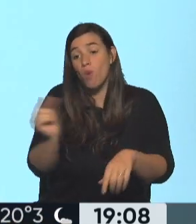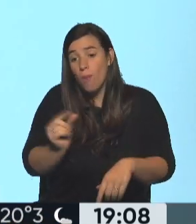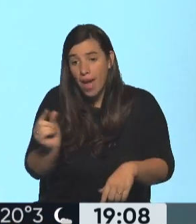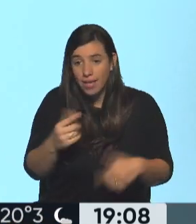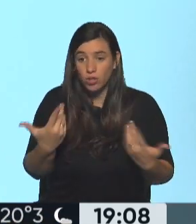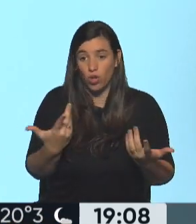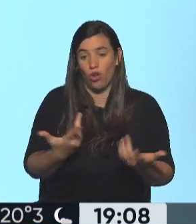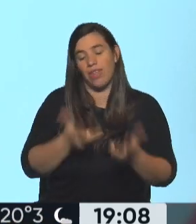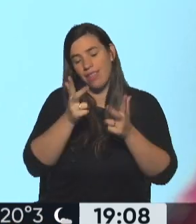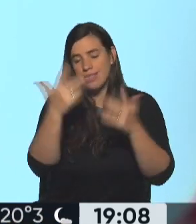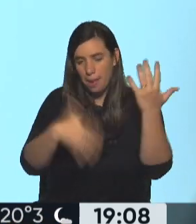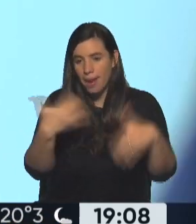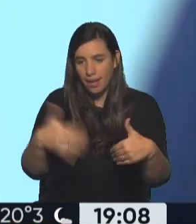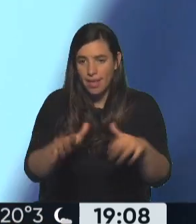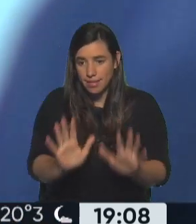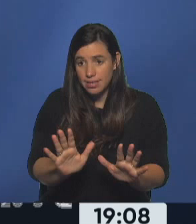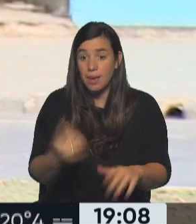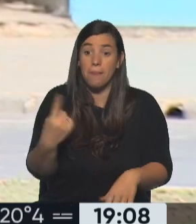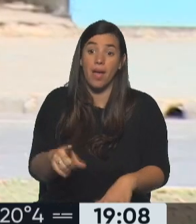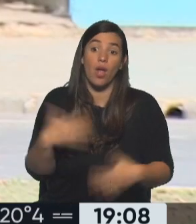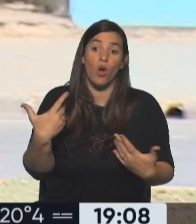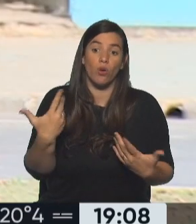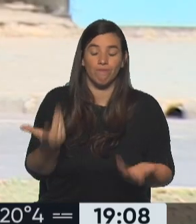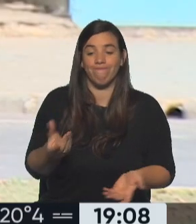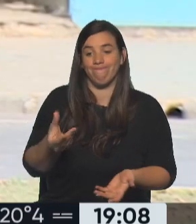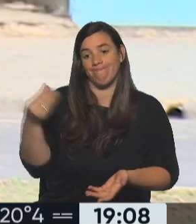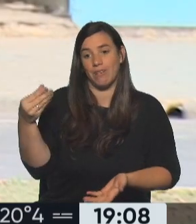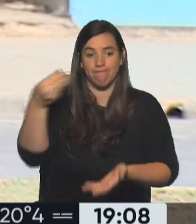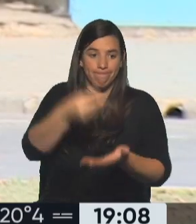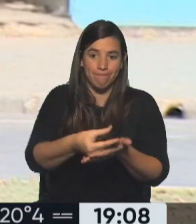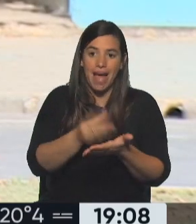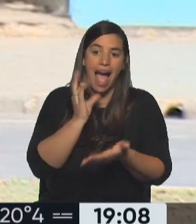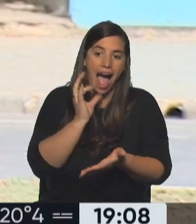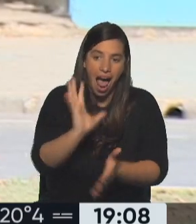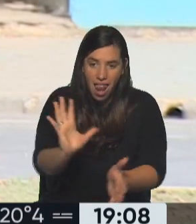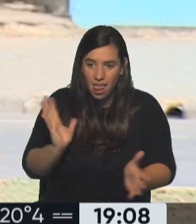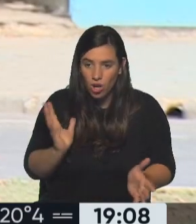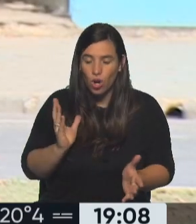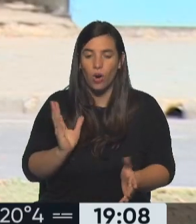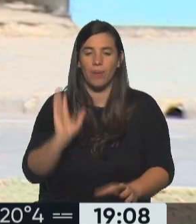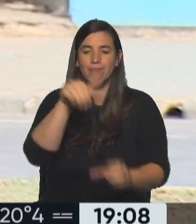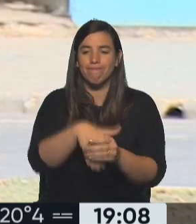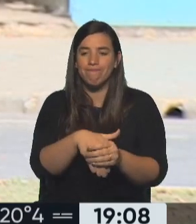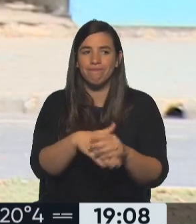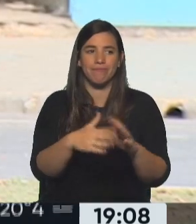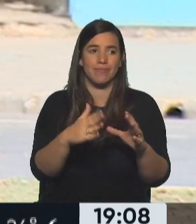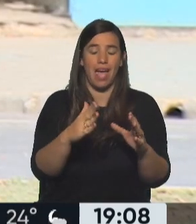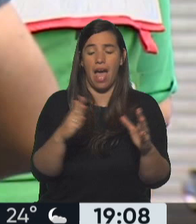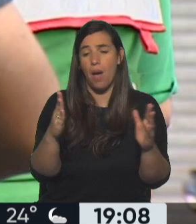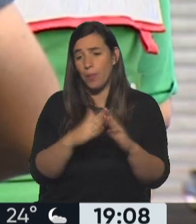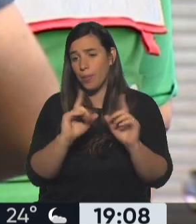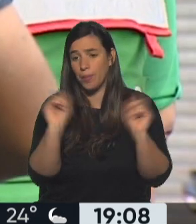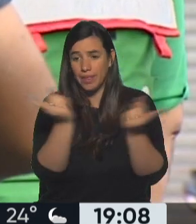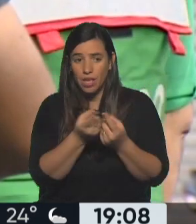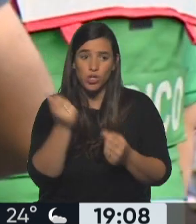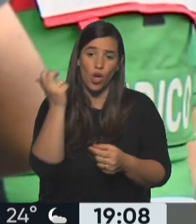dice, por lo menos como para que eventualmente puedan tener un ingreso para ir a ingresar o a una habitación de hotel o, digamos,